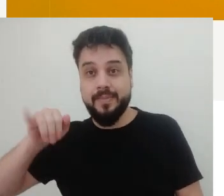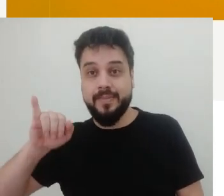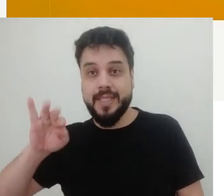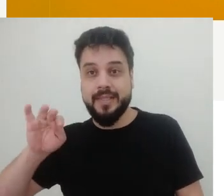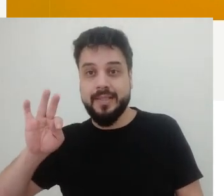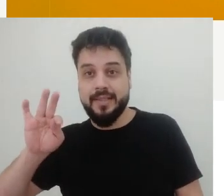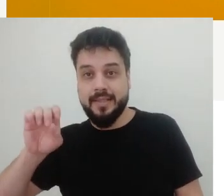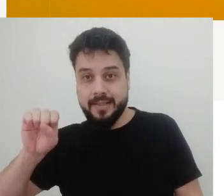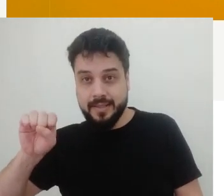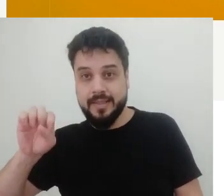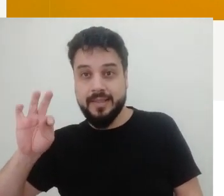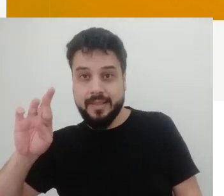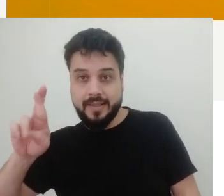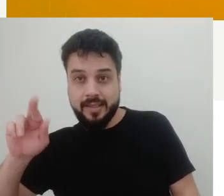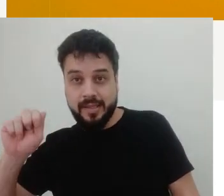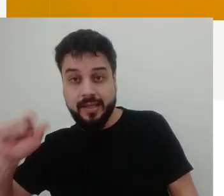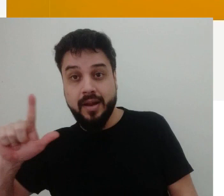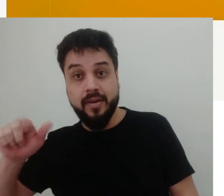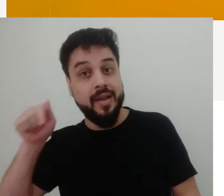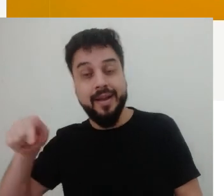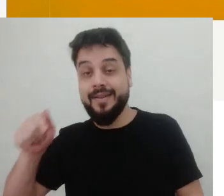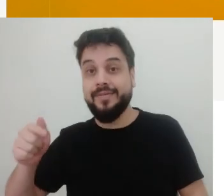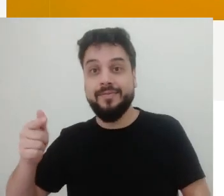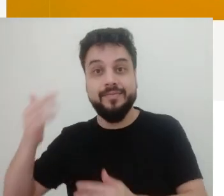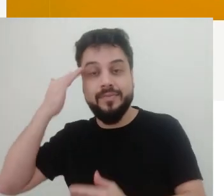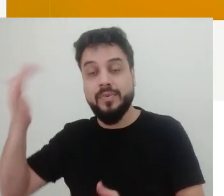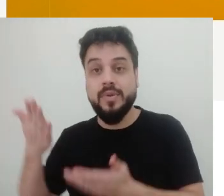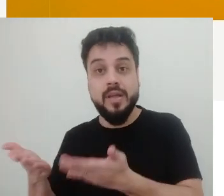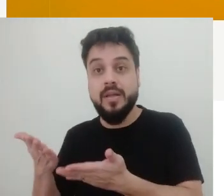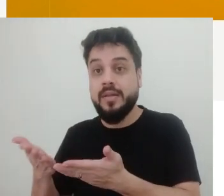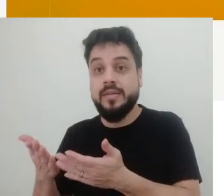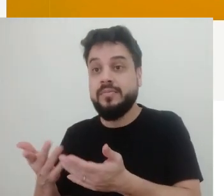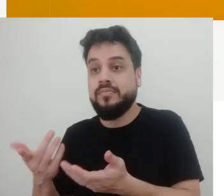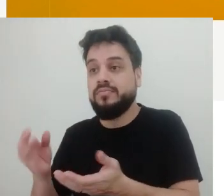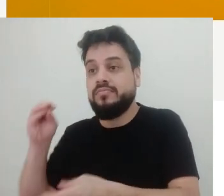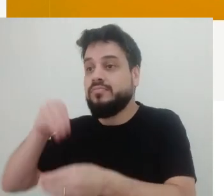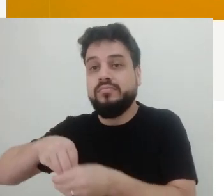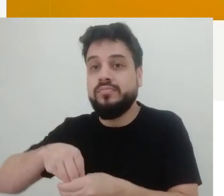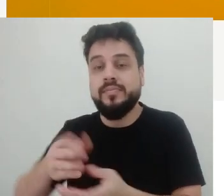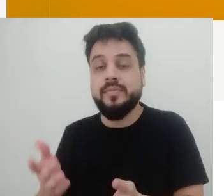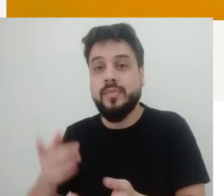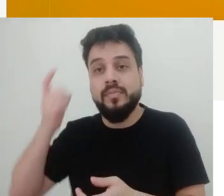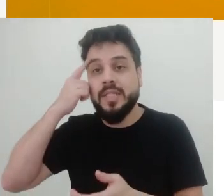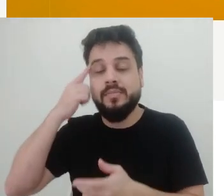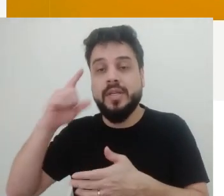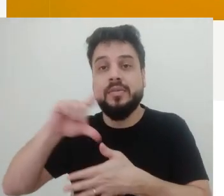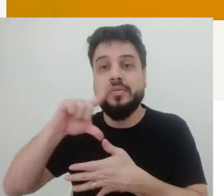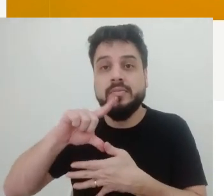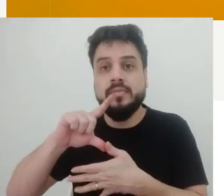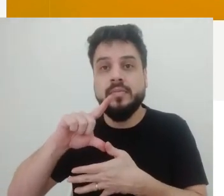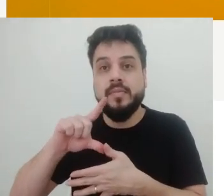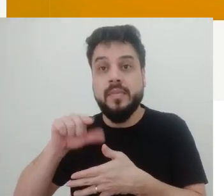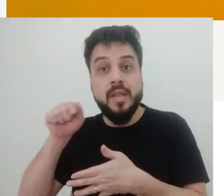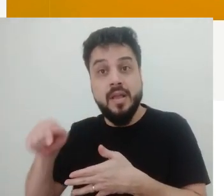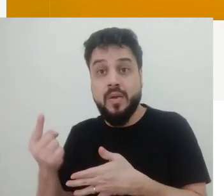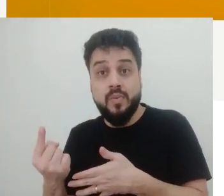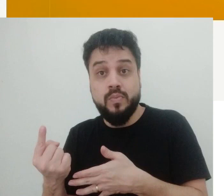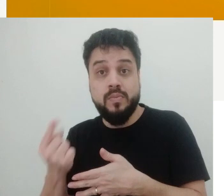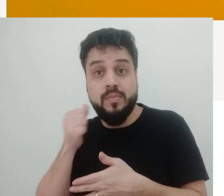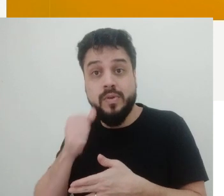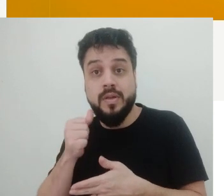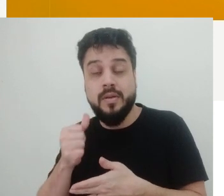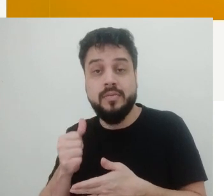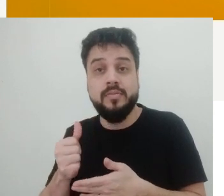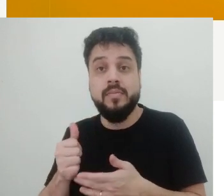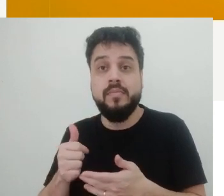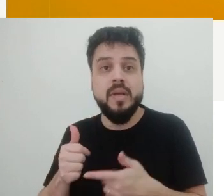Entonces, ¿cómo hacer estudios del pensamiento latinoamericano sin mantener